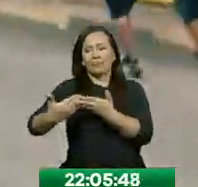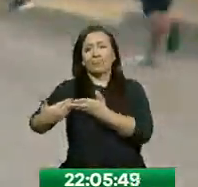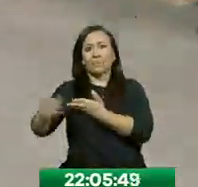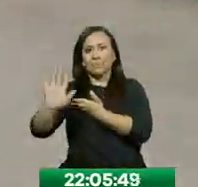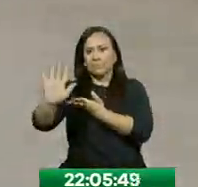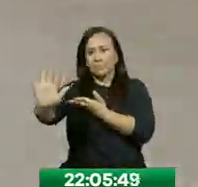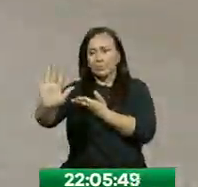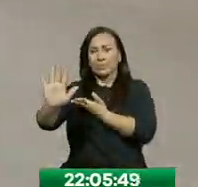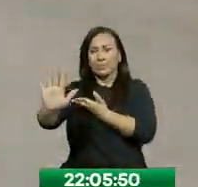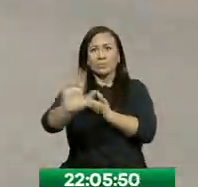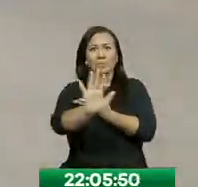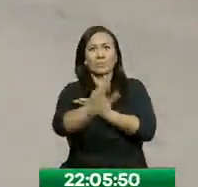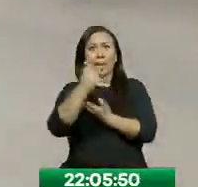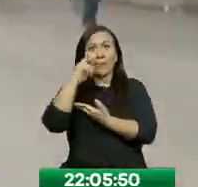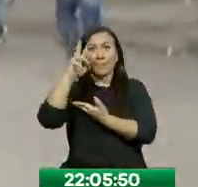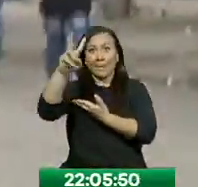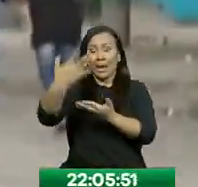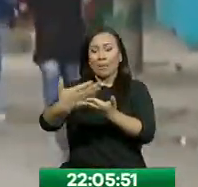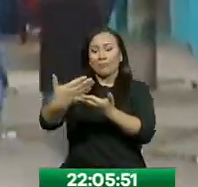retroceder.